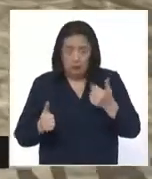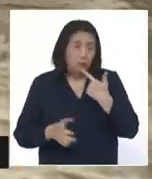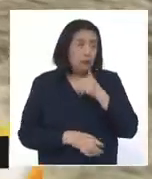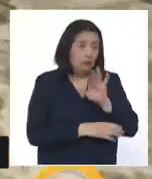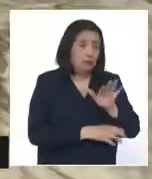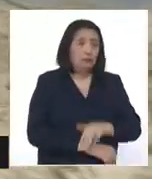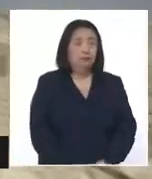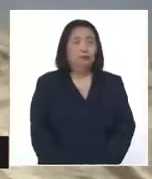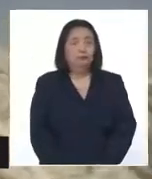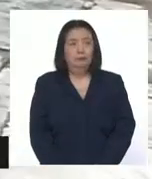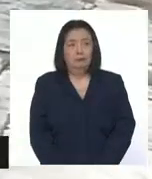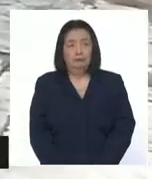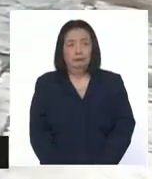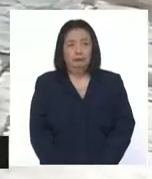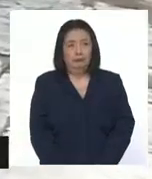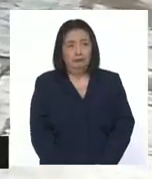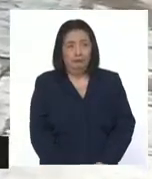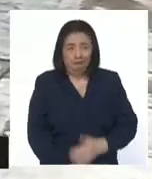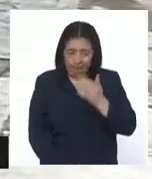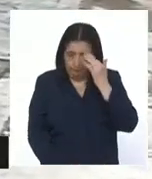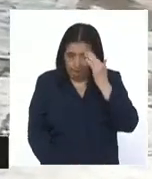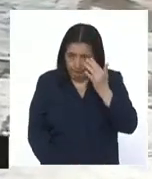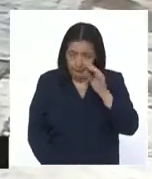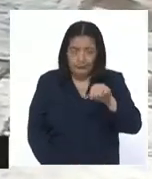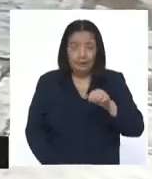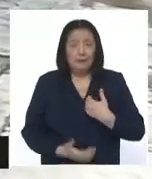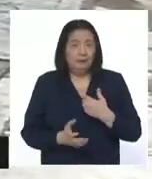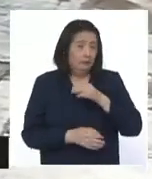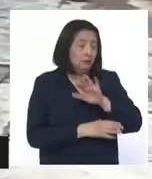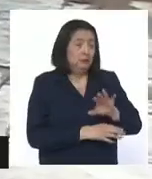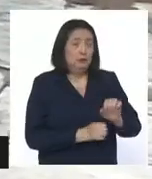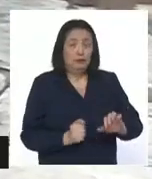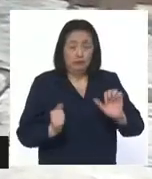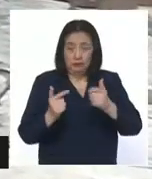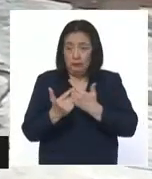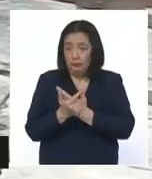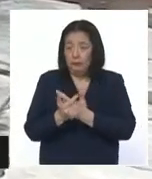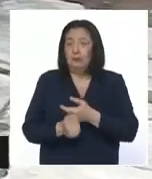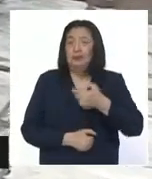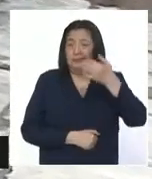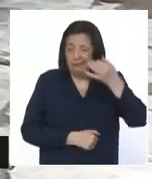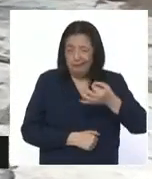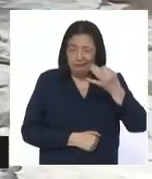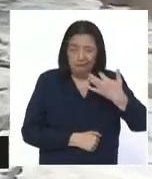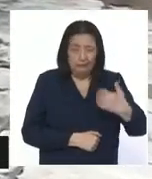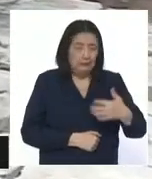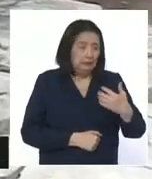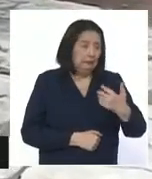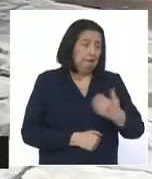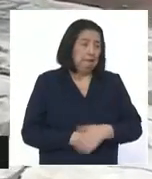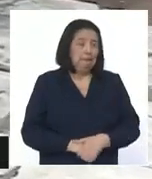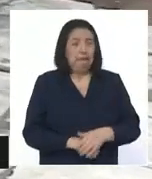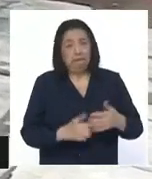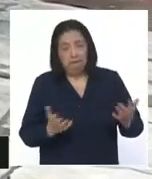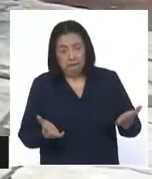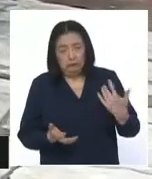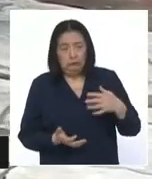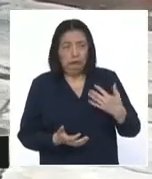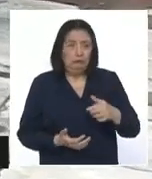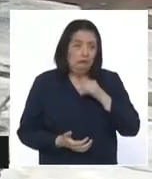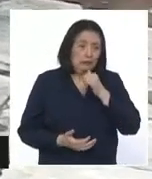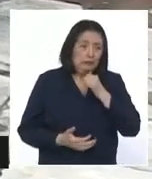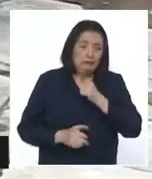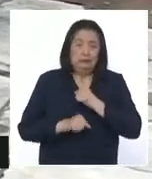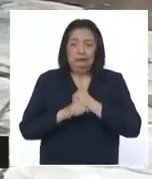tardes. ¿Cómo estás, Lorena? Sí, buenas tardes. San Juan de Lurigancho, la verdad es que está con una ola de